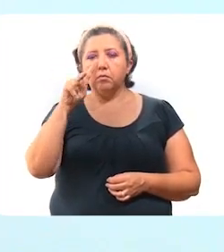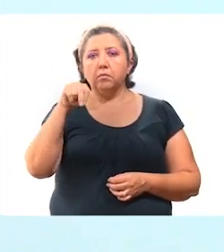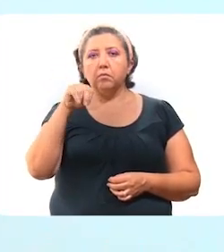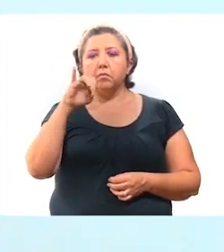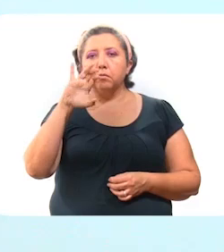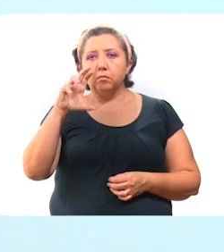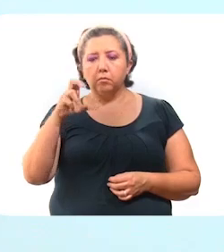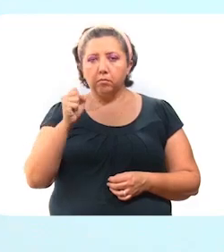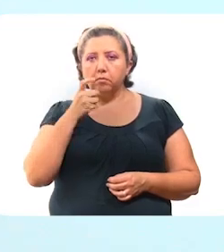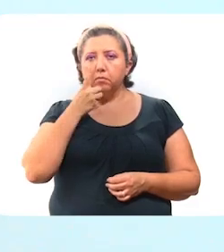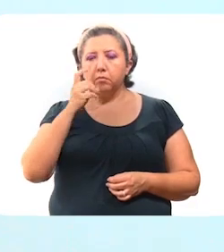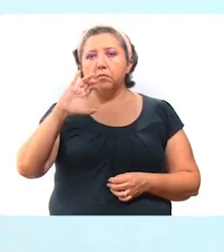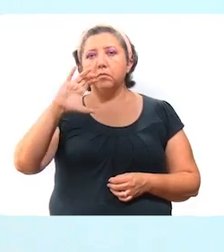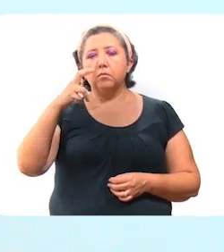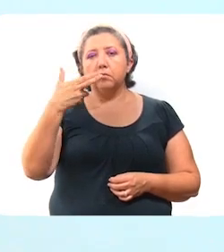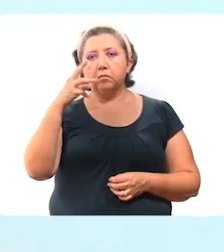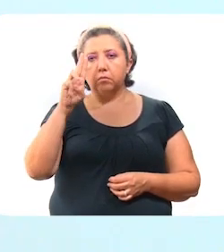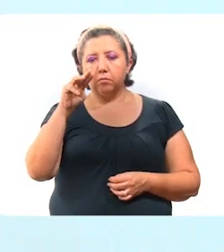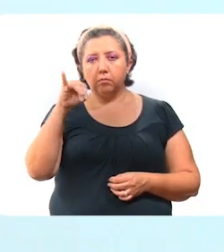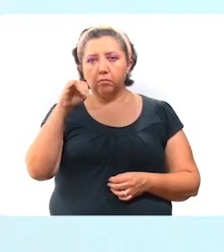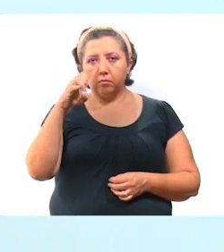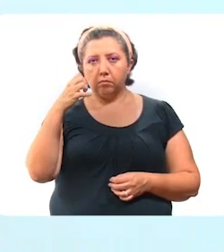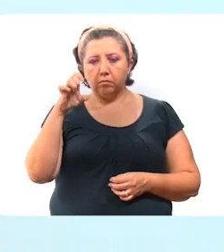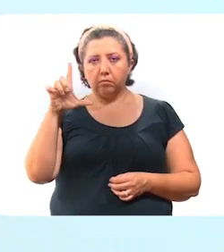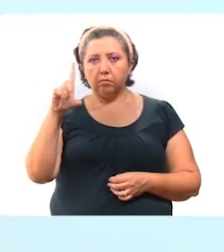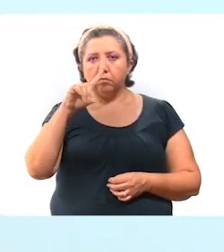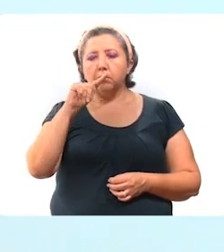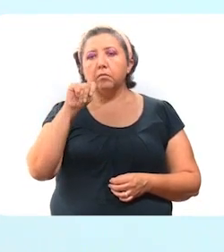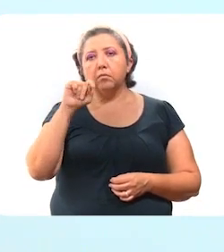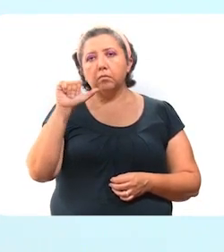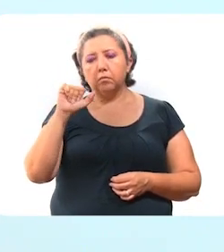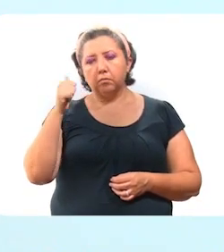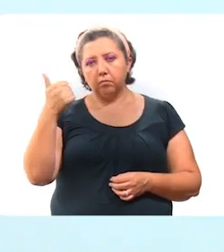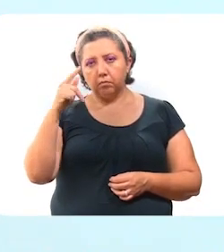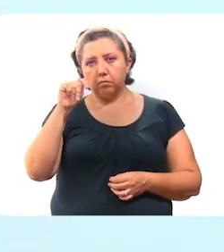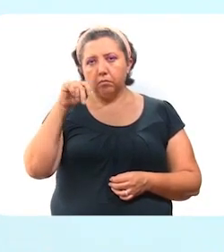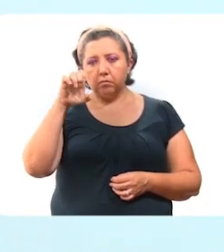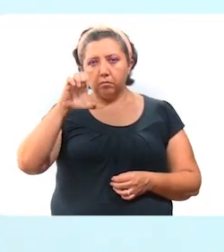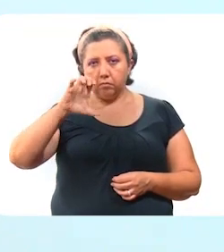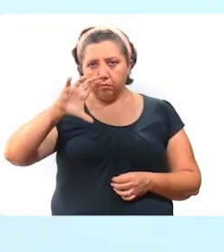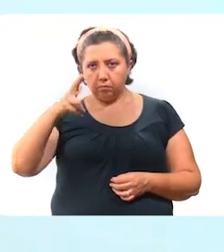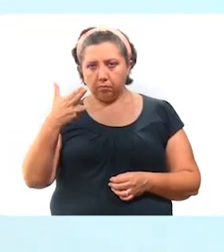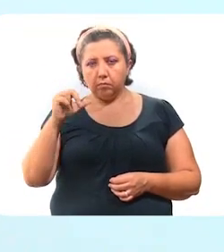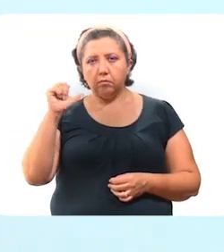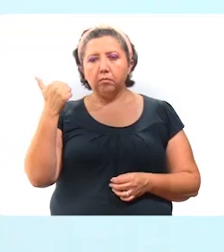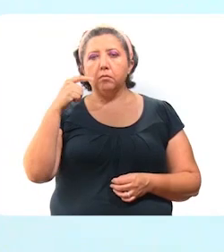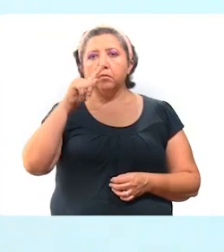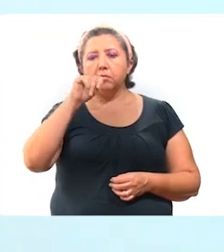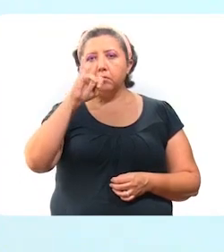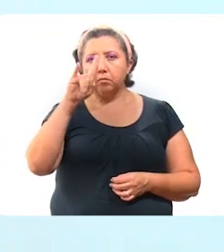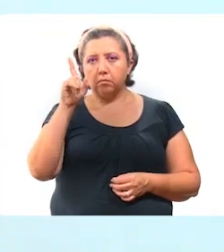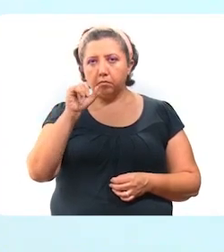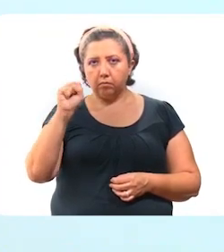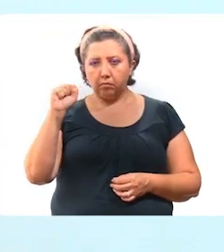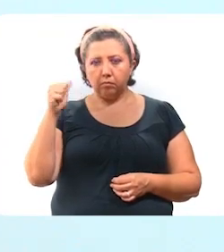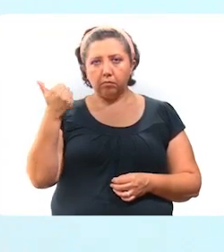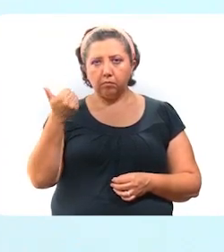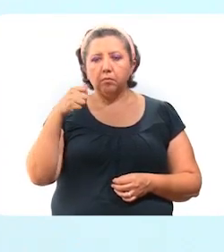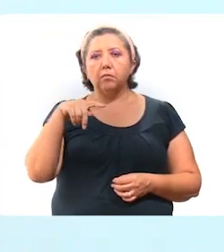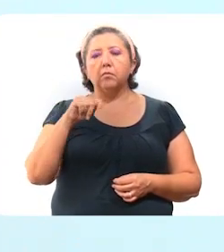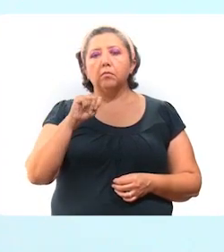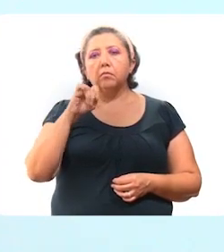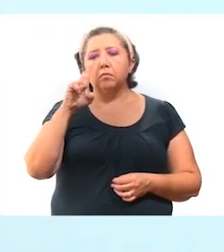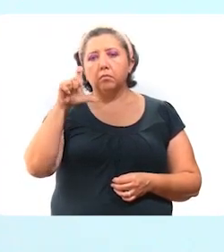Tzoncahuich, Tuncás, Chumayel, Muxupip, Tatsiu, Tecom, Guayma, Tzitaz, Tamec,